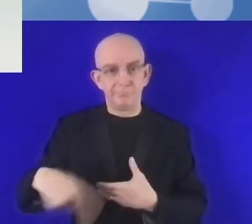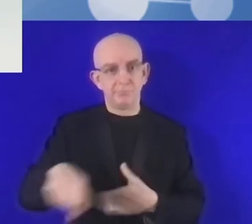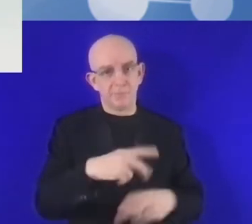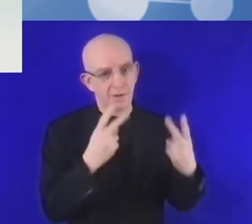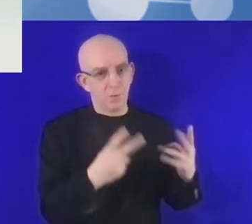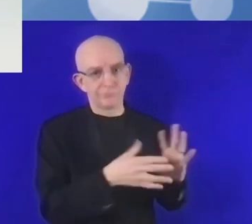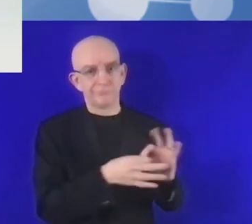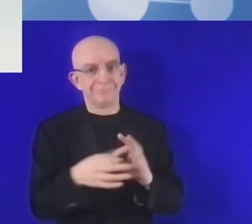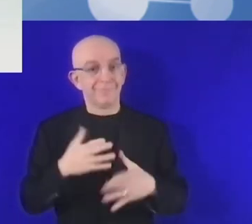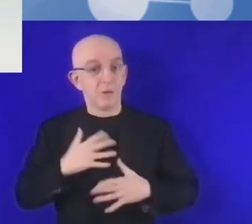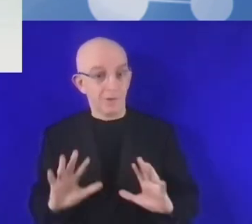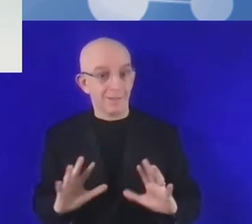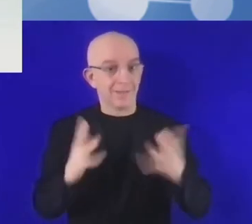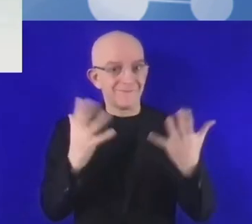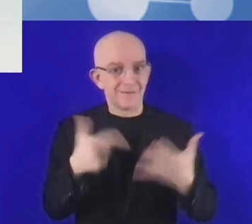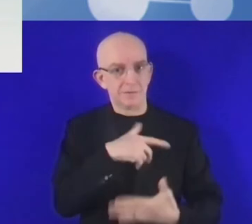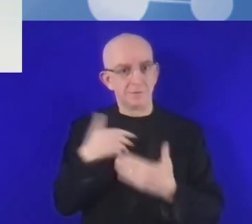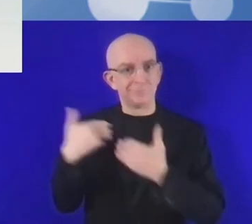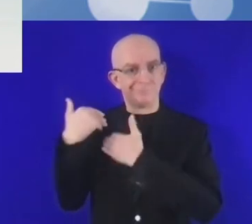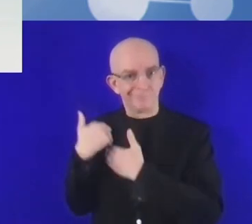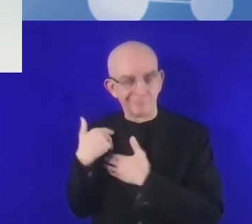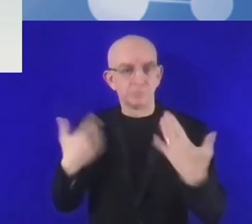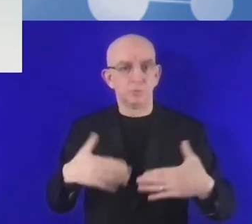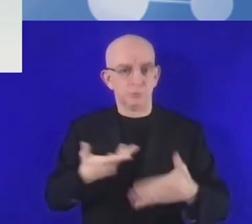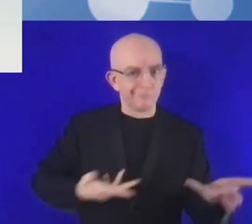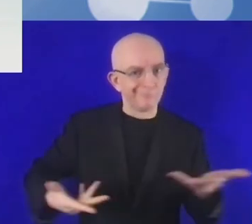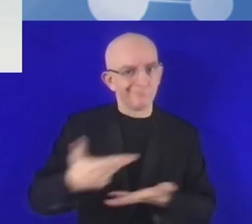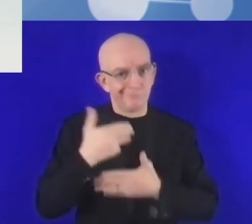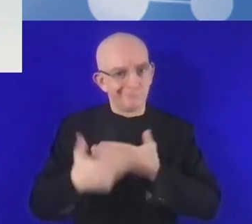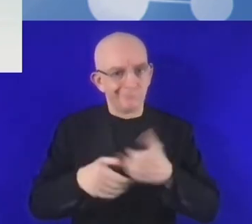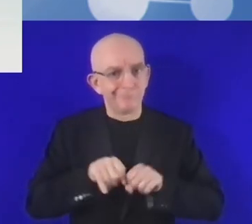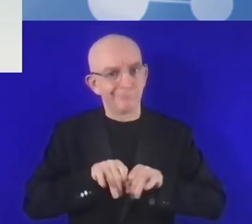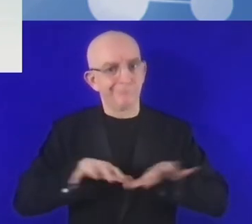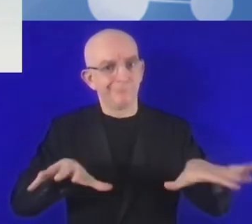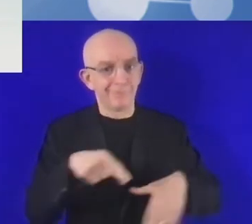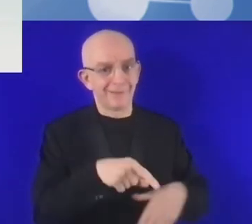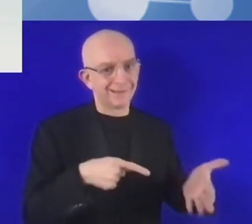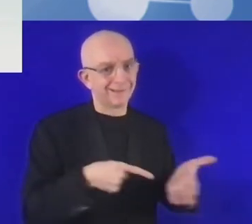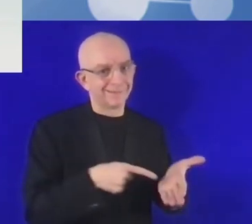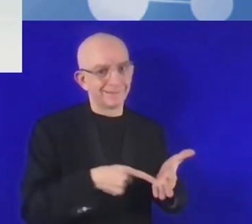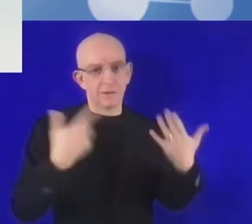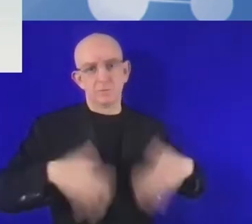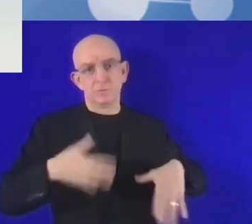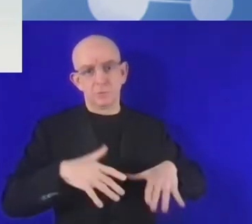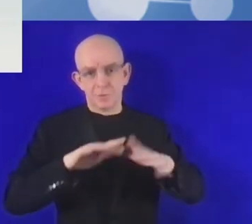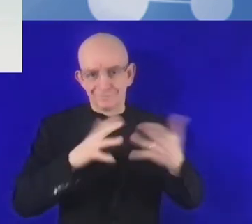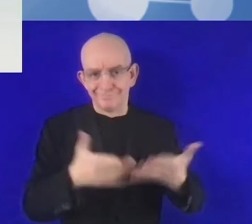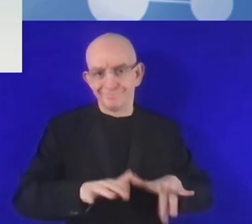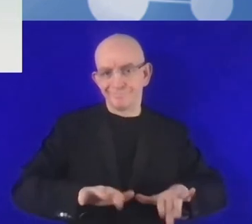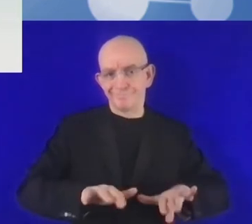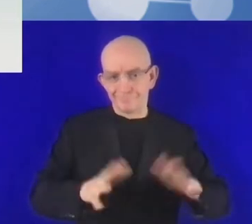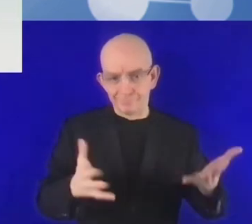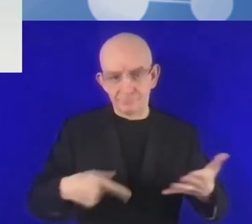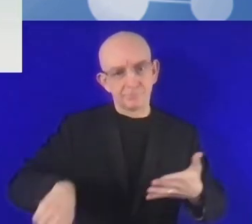de Internet también tiene que ver con ciertos compromisos y obligaciones.